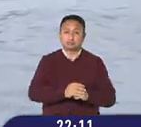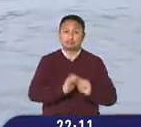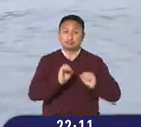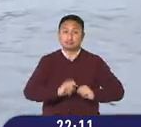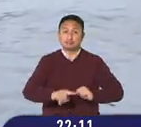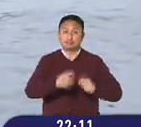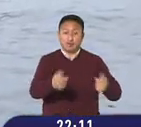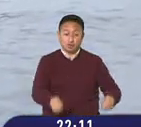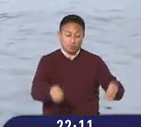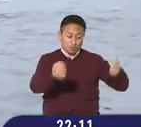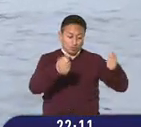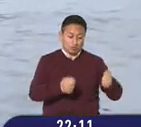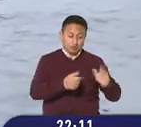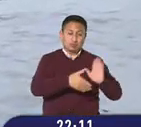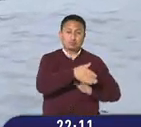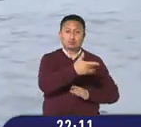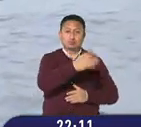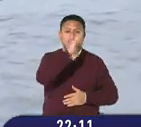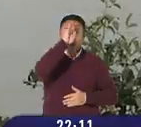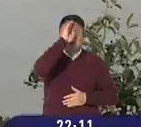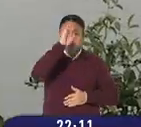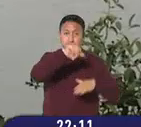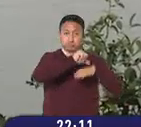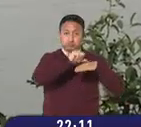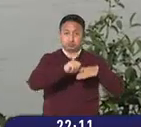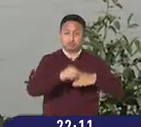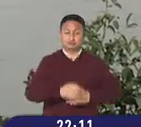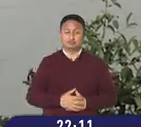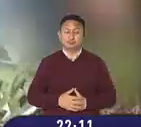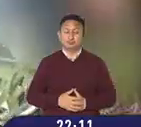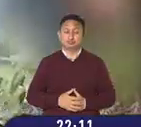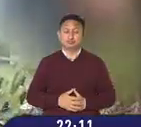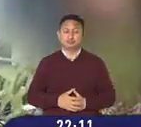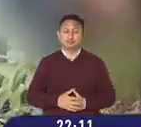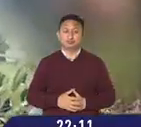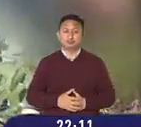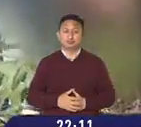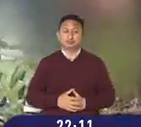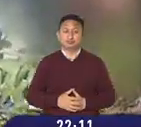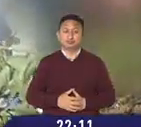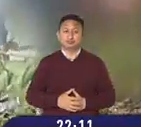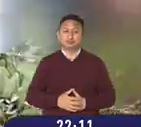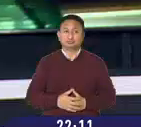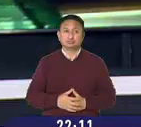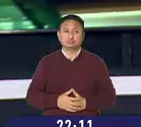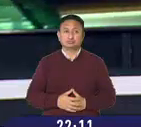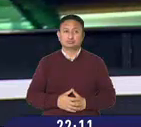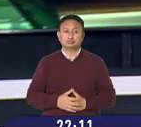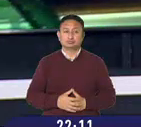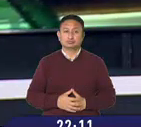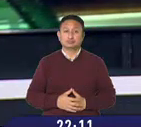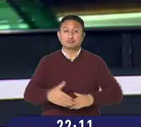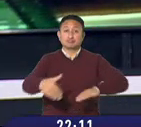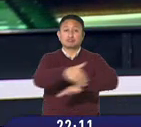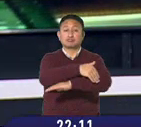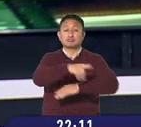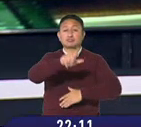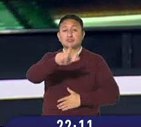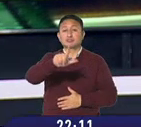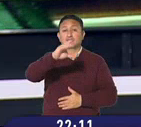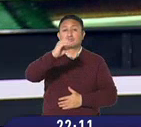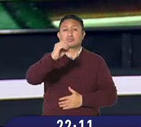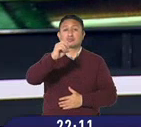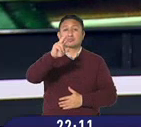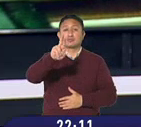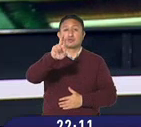retirado del agua, fue trasladado hasta la morgue. Informó Celeste Dueñas. En la vía Loreto-Tena,